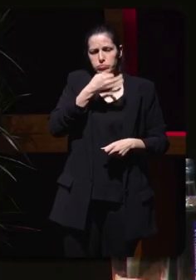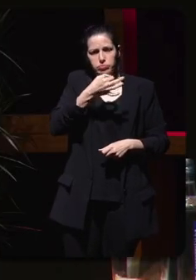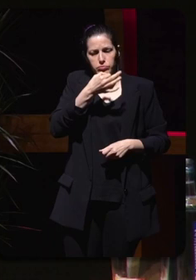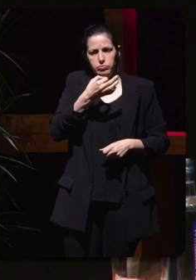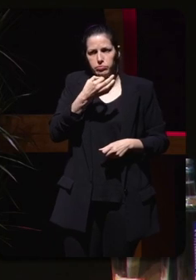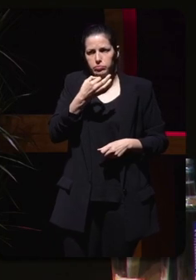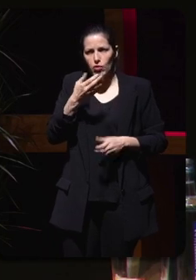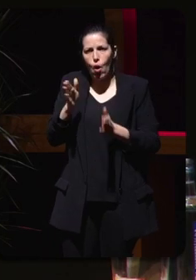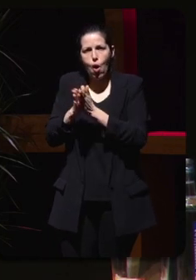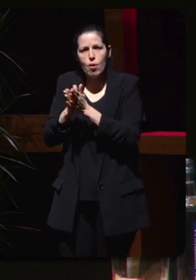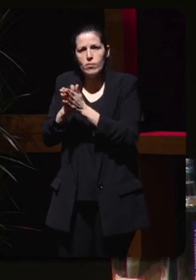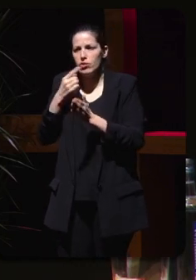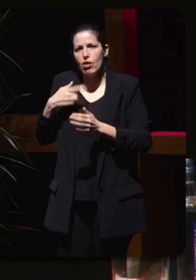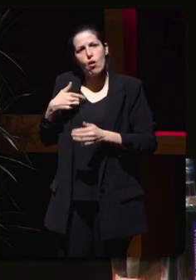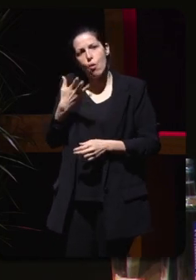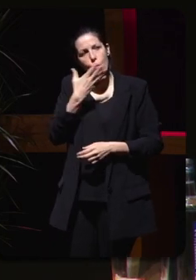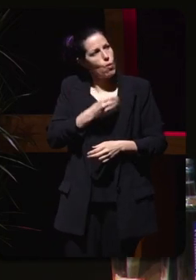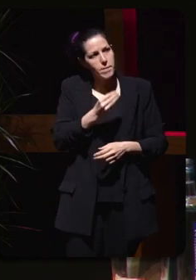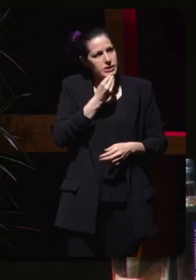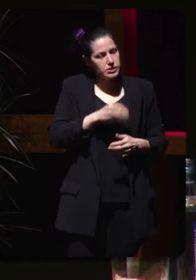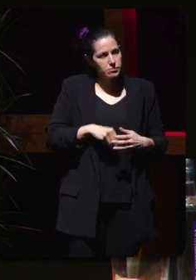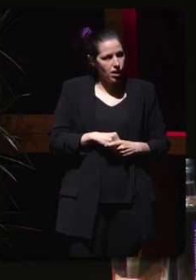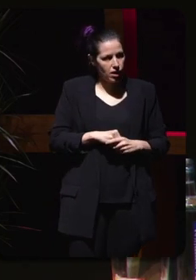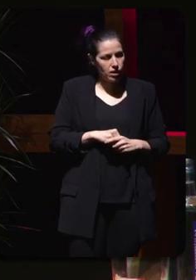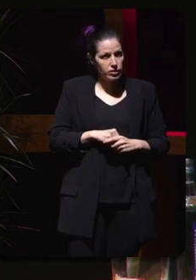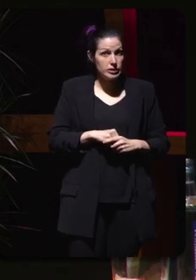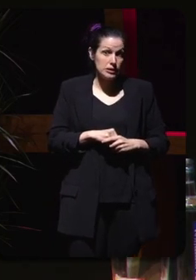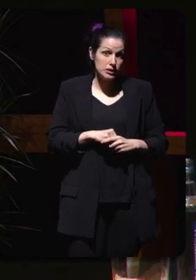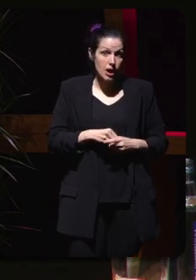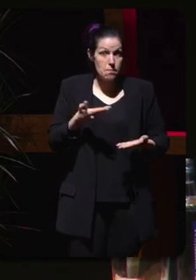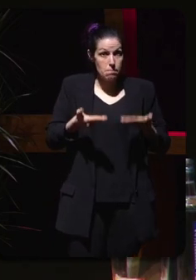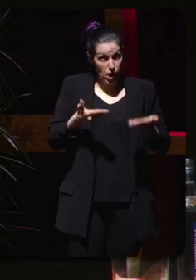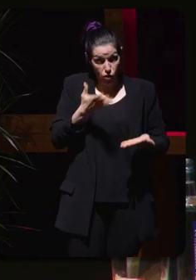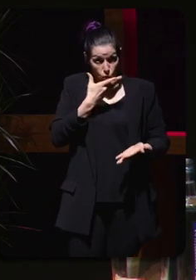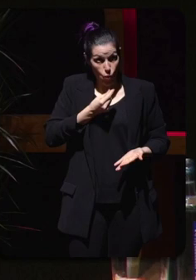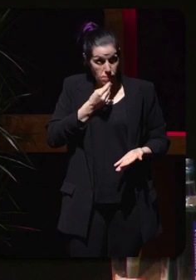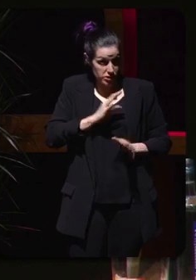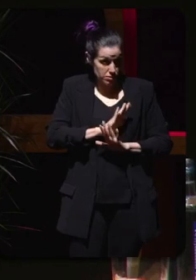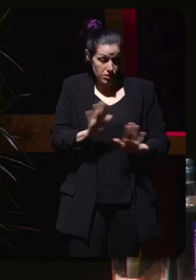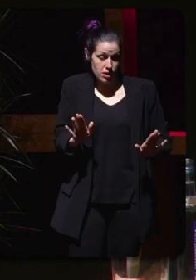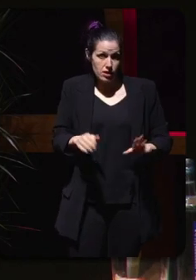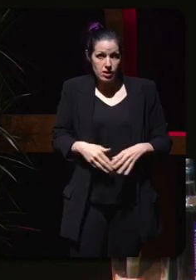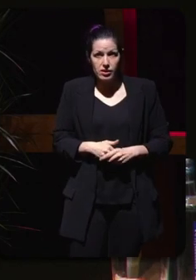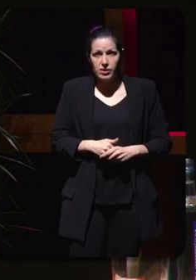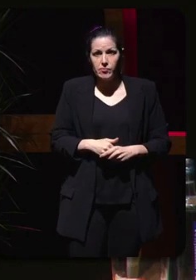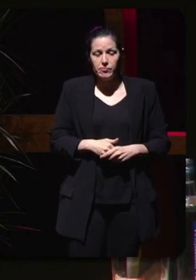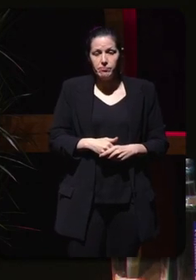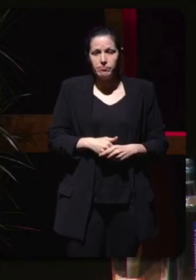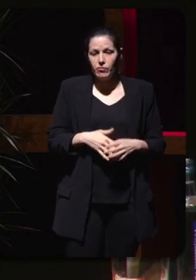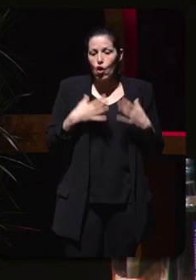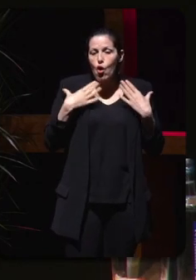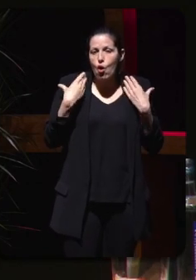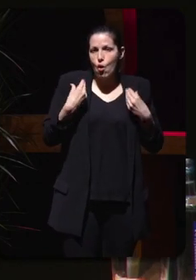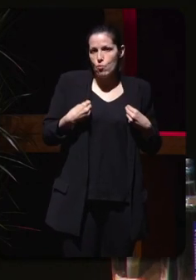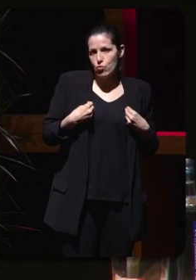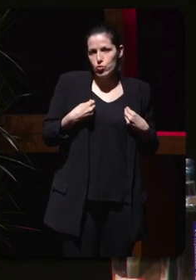guapísima, ¿no? Bueno, vale, ¿qué clase de valoración es esa, no? O esa blusa te quedaba muy bien.